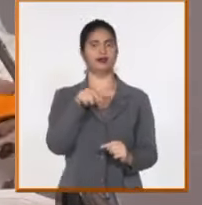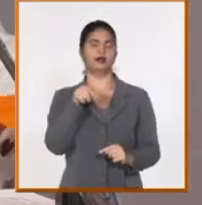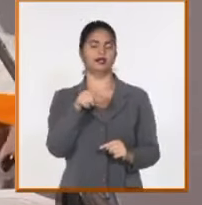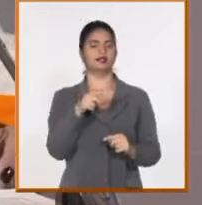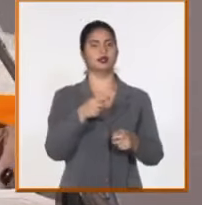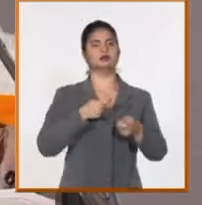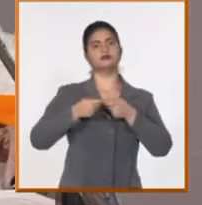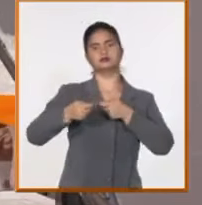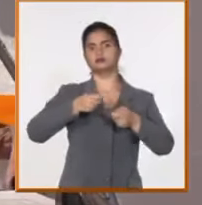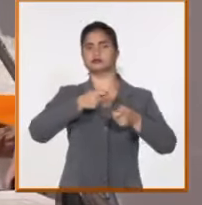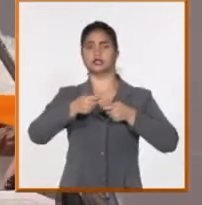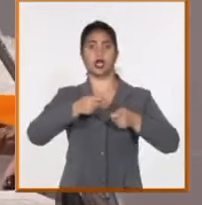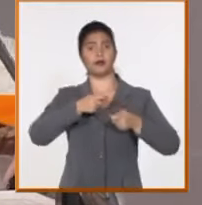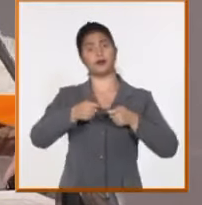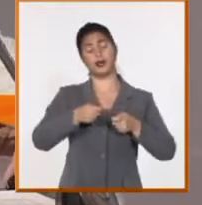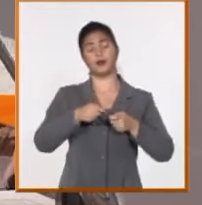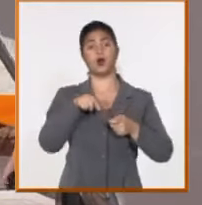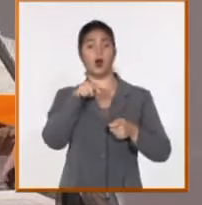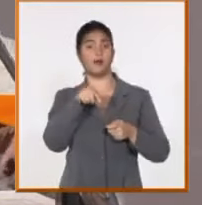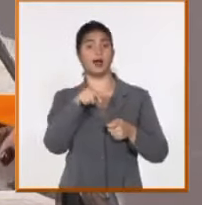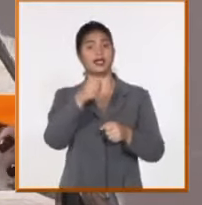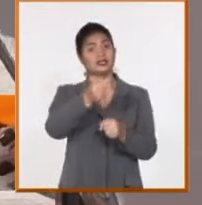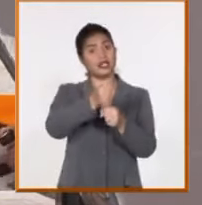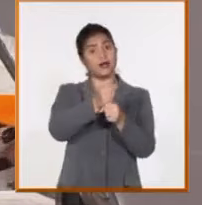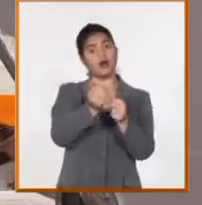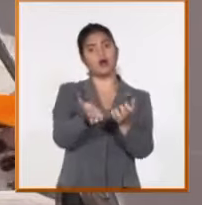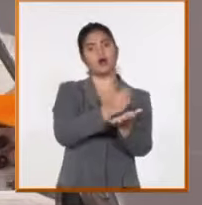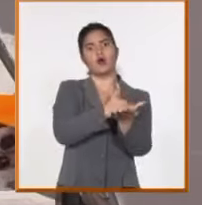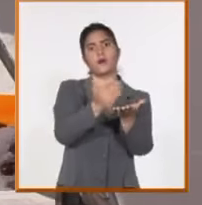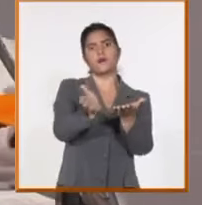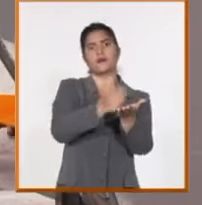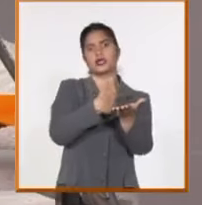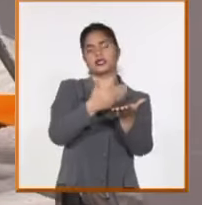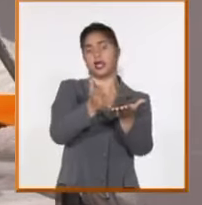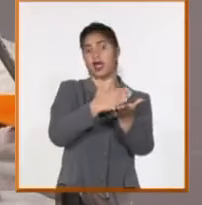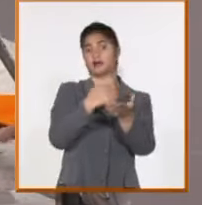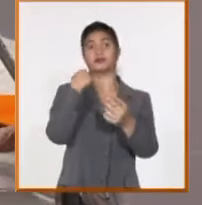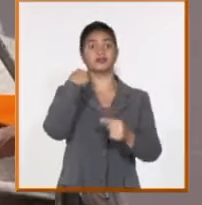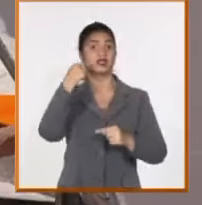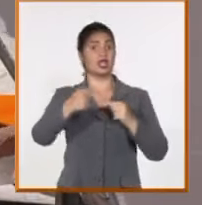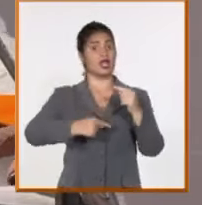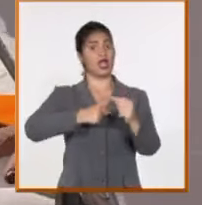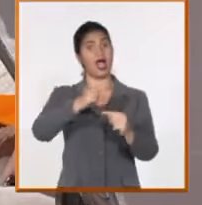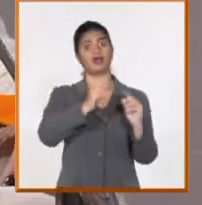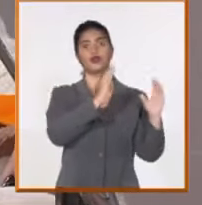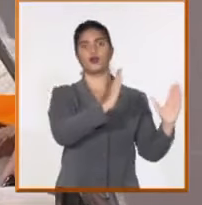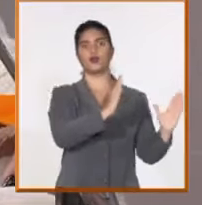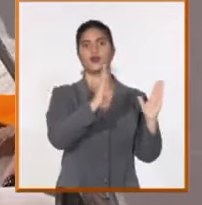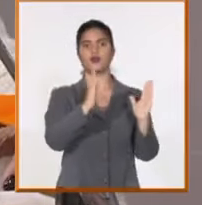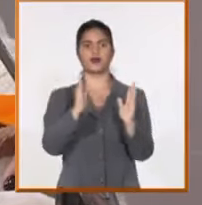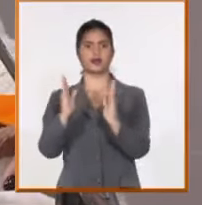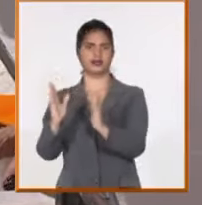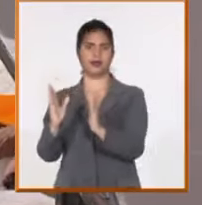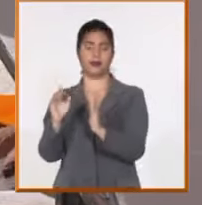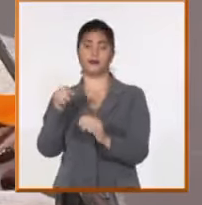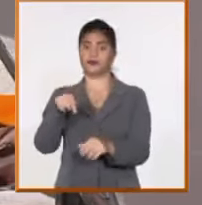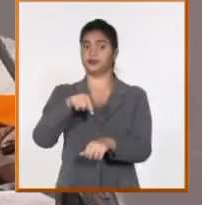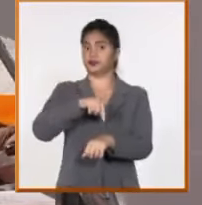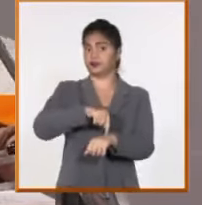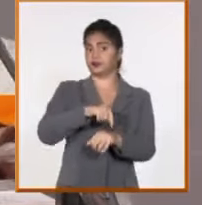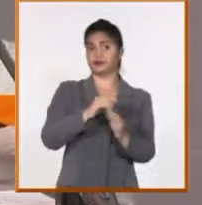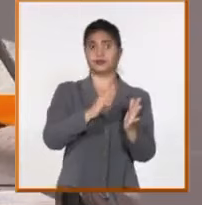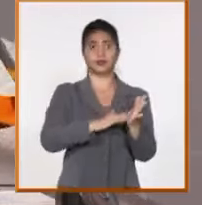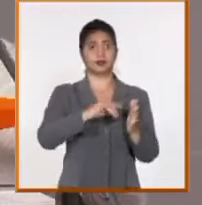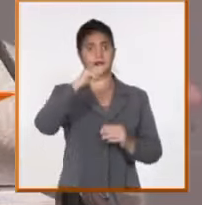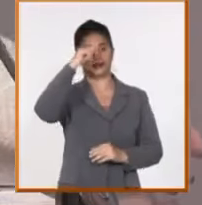reconversión tecnológica de la prensa Donde ha venido ejecutándose desde hace varios años y por etapa que en estos momentos en el mes de